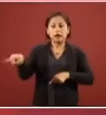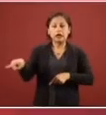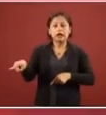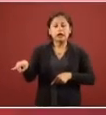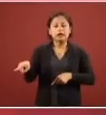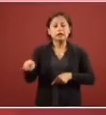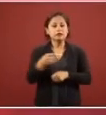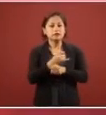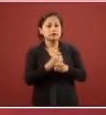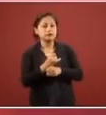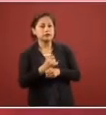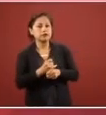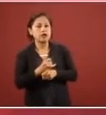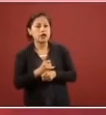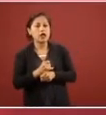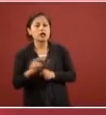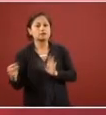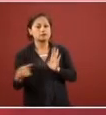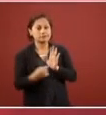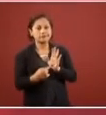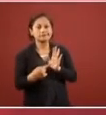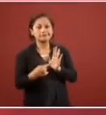Y puedo